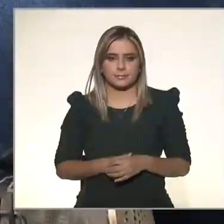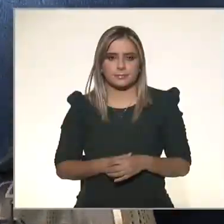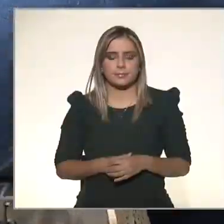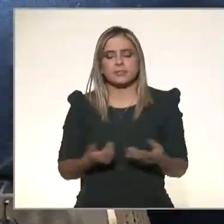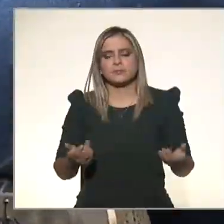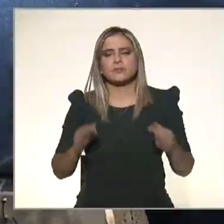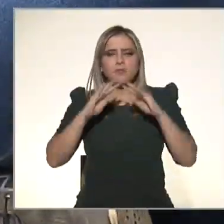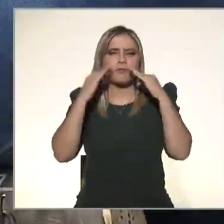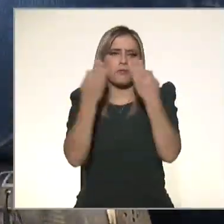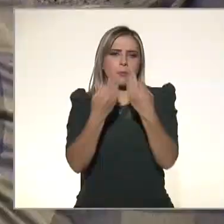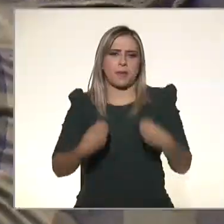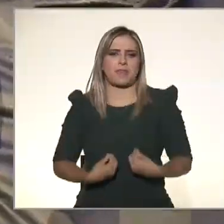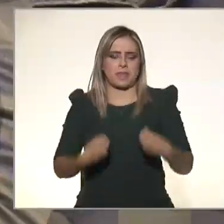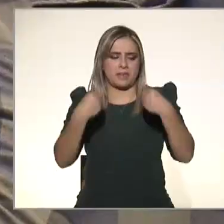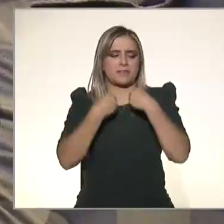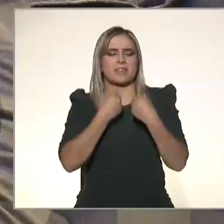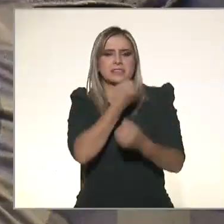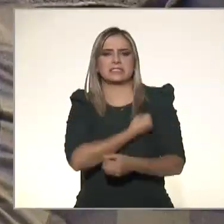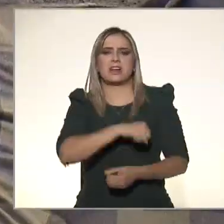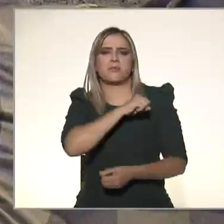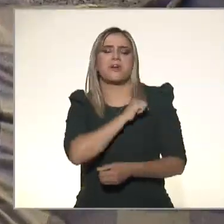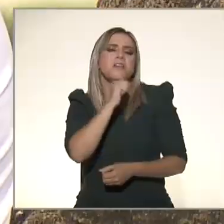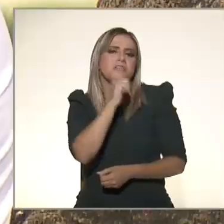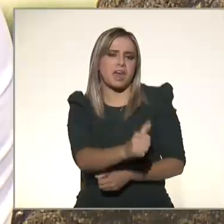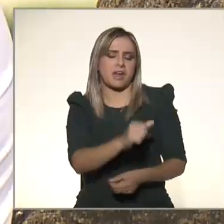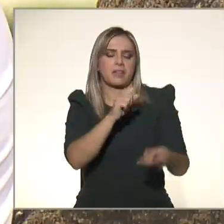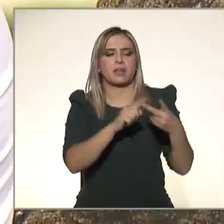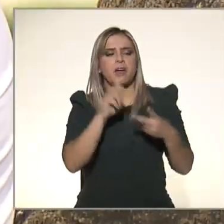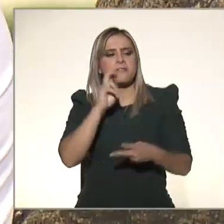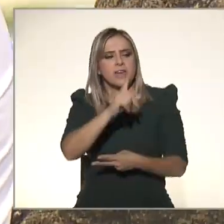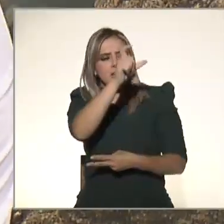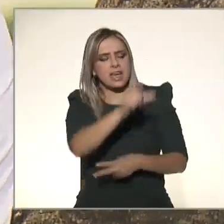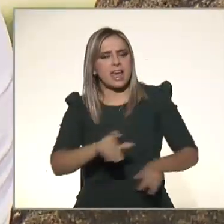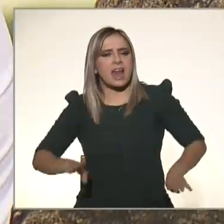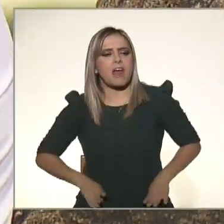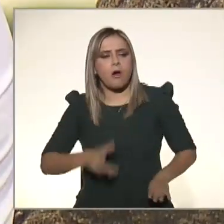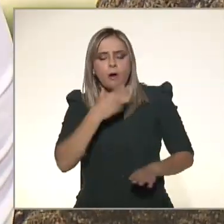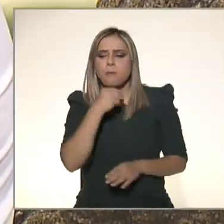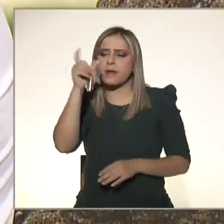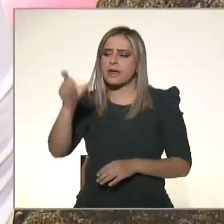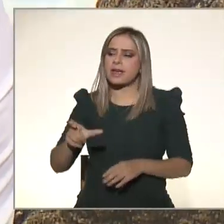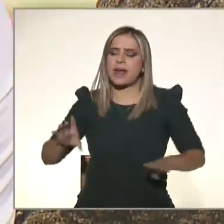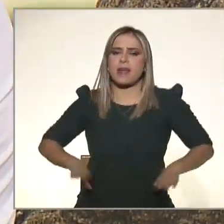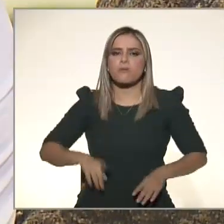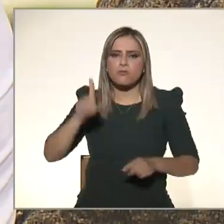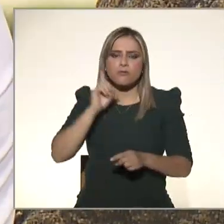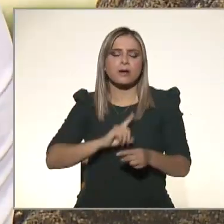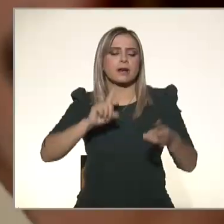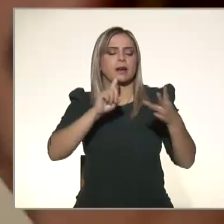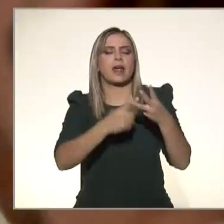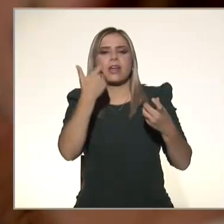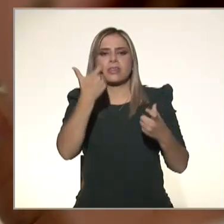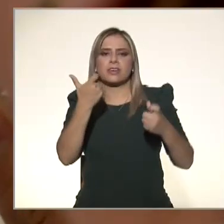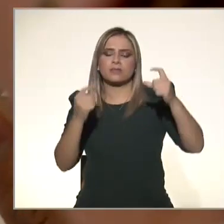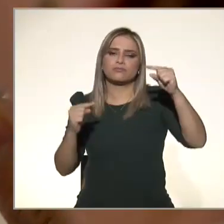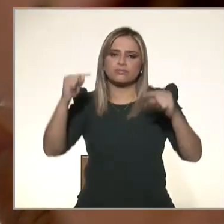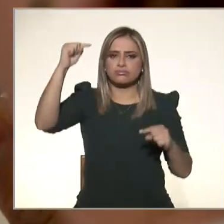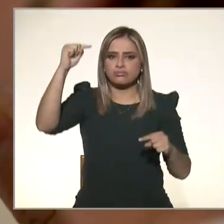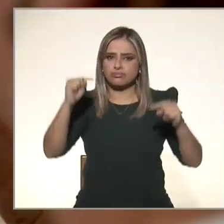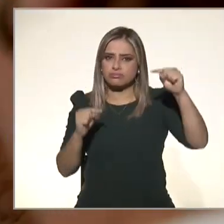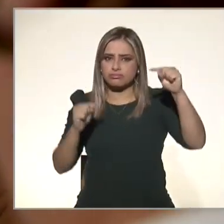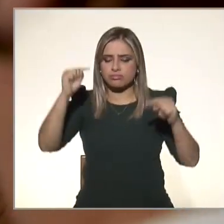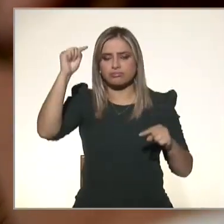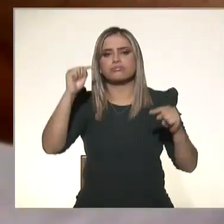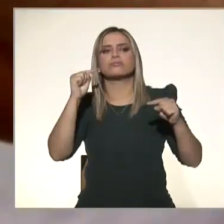estilos de vida no saludables, estereotipos de género, barreras culturales y económicas que se traducen en el escaso uso